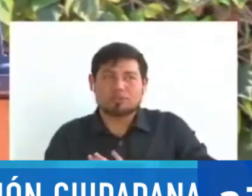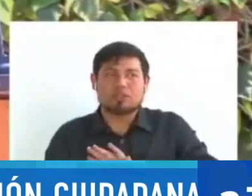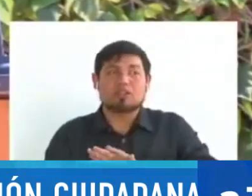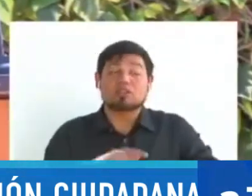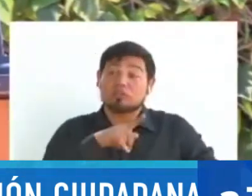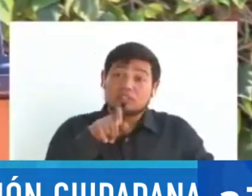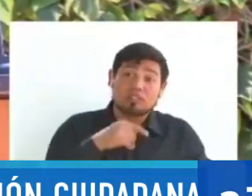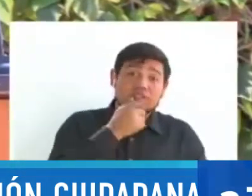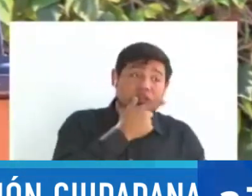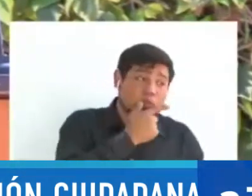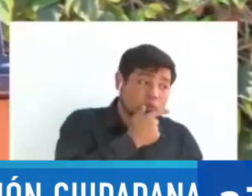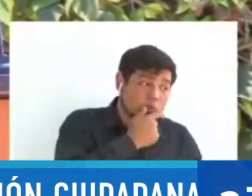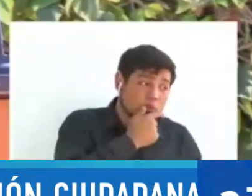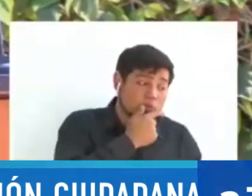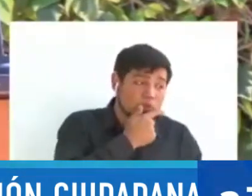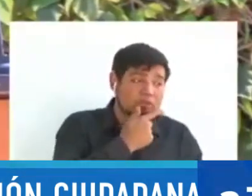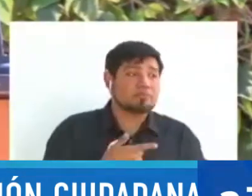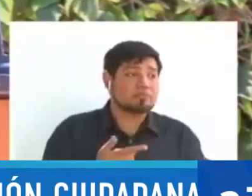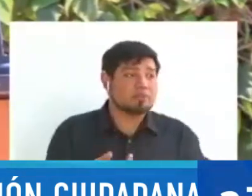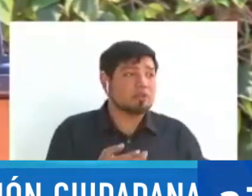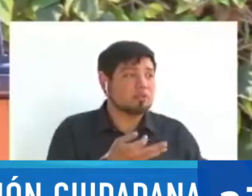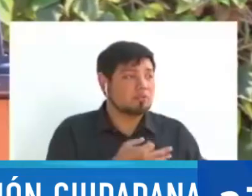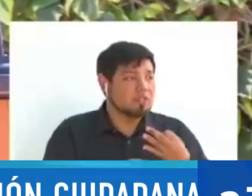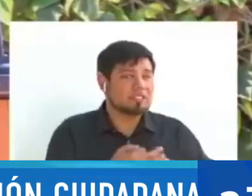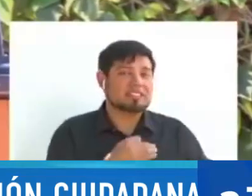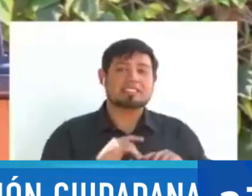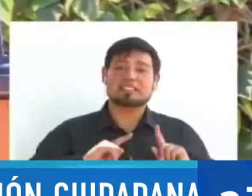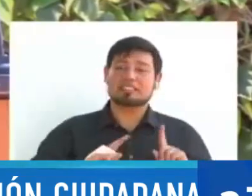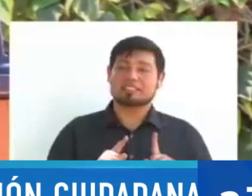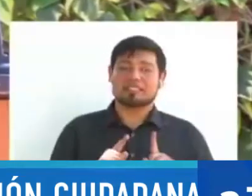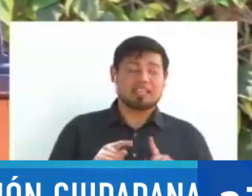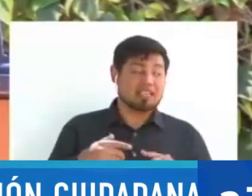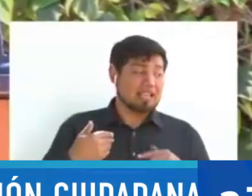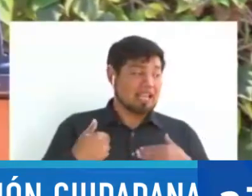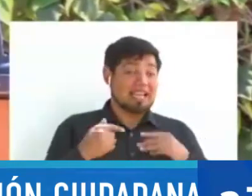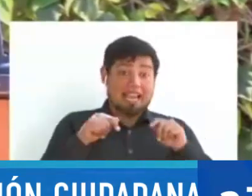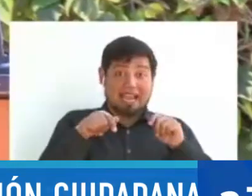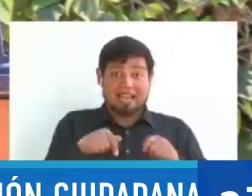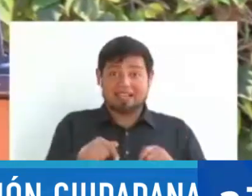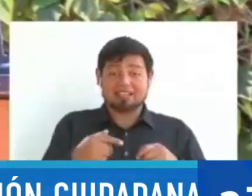que podamos empatizar y ser muy abiertos